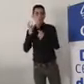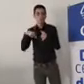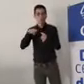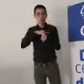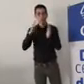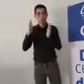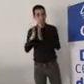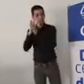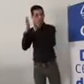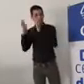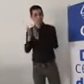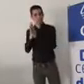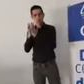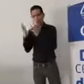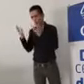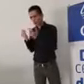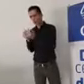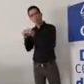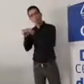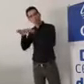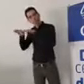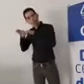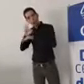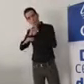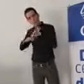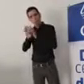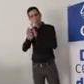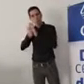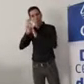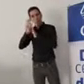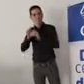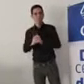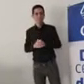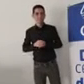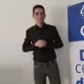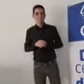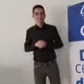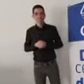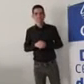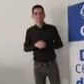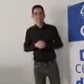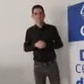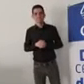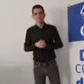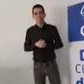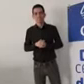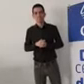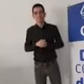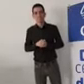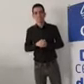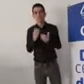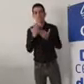podamos trabajar con los que vienen detrás. Siguiente. Entonces ahí, para ir cerrando, les cuento que nosotros en el caso